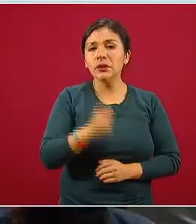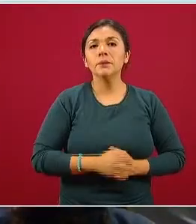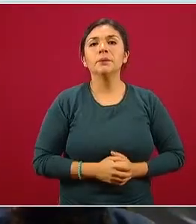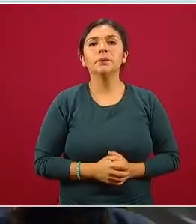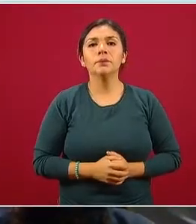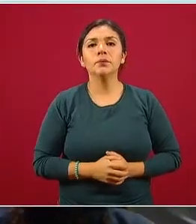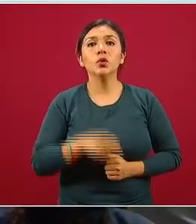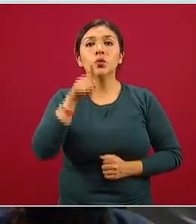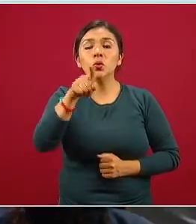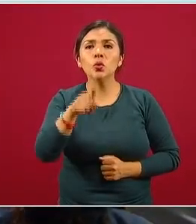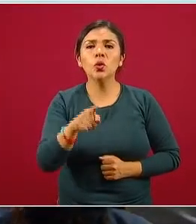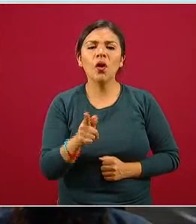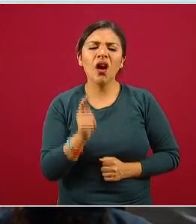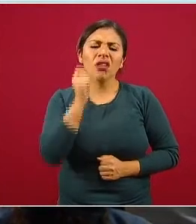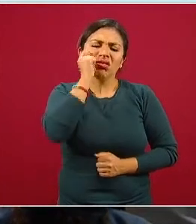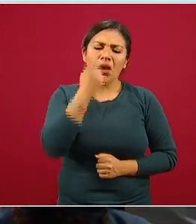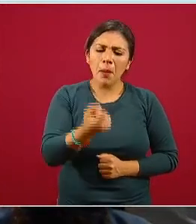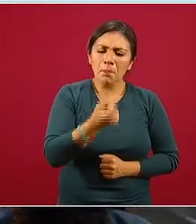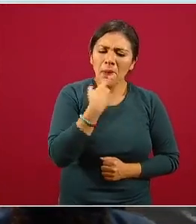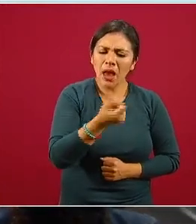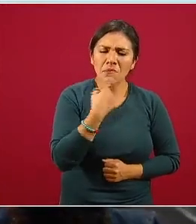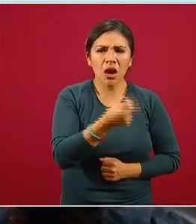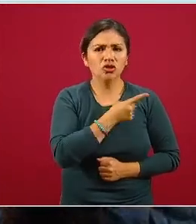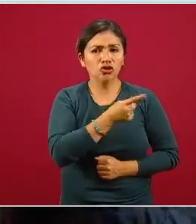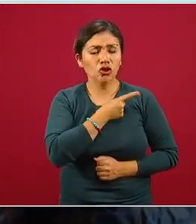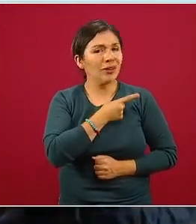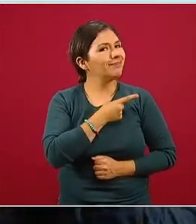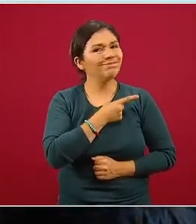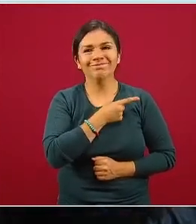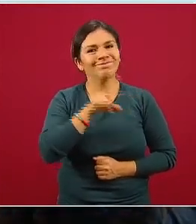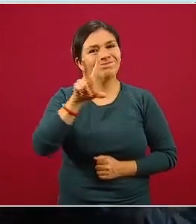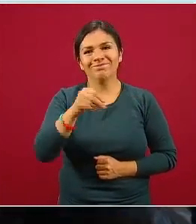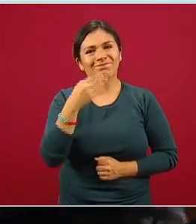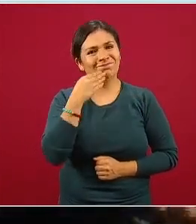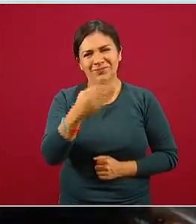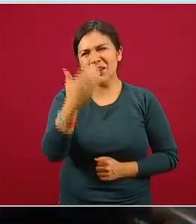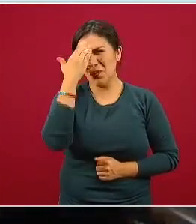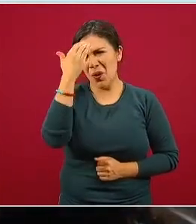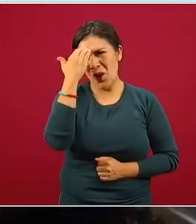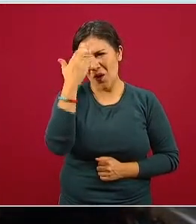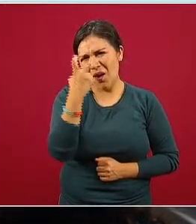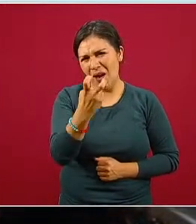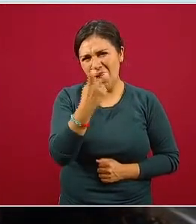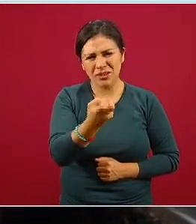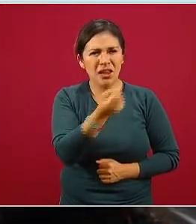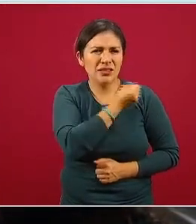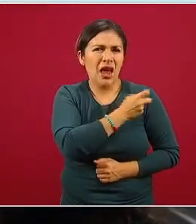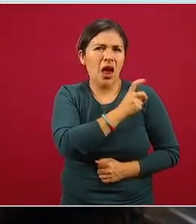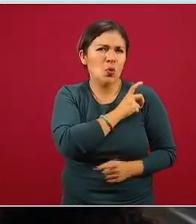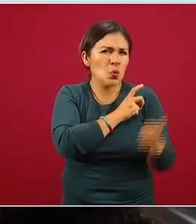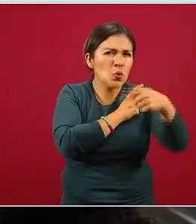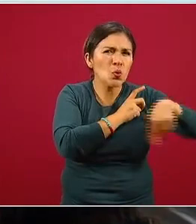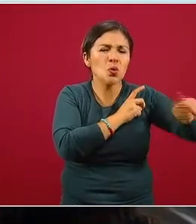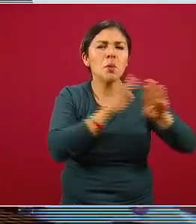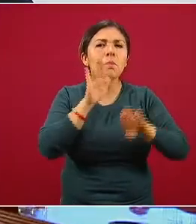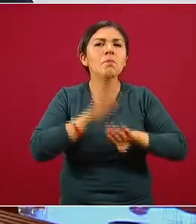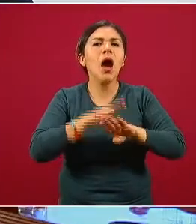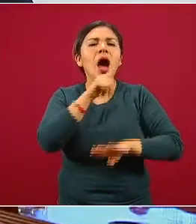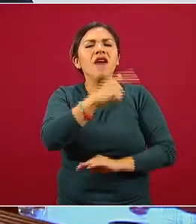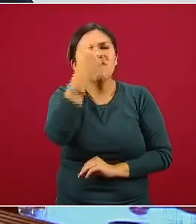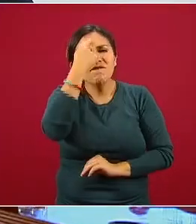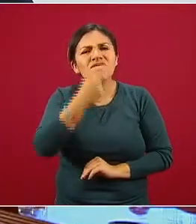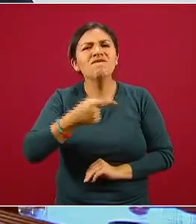evitar la automedicación. Un fenómeno bien conocido en el personal de salud es que, dado el